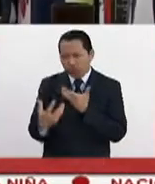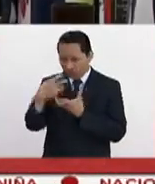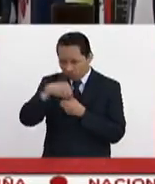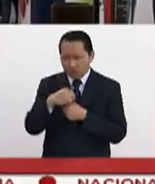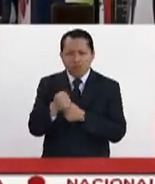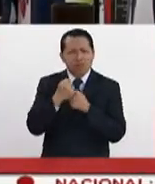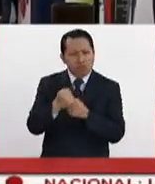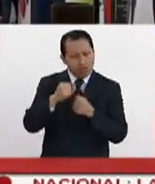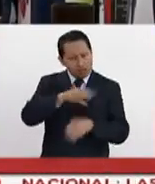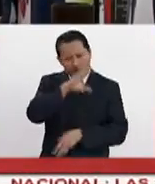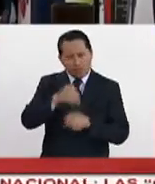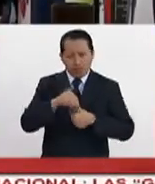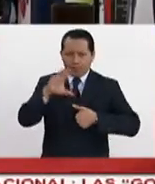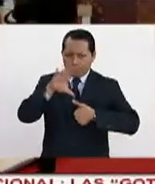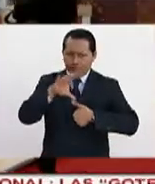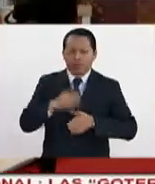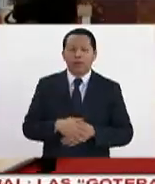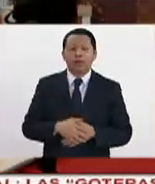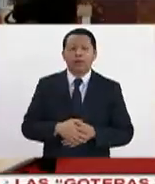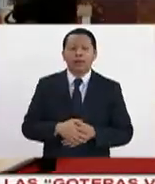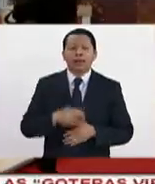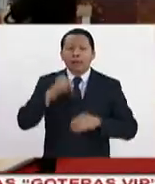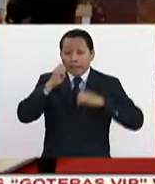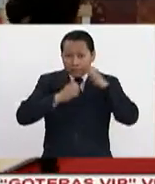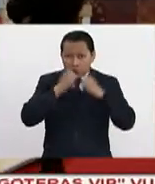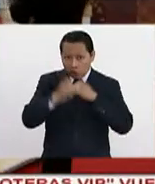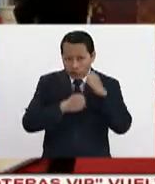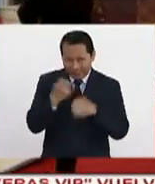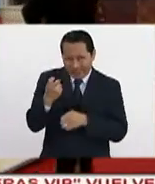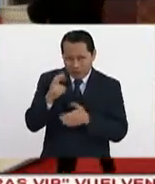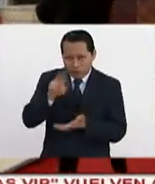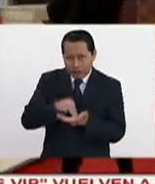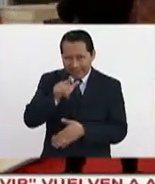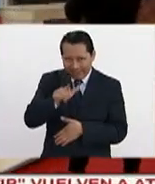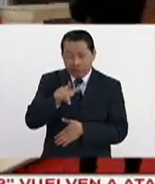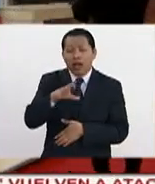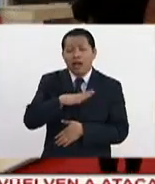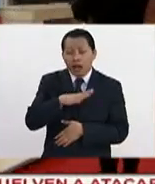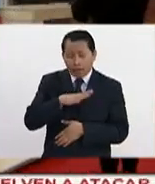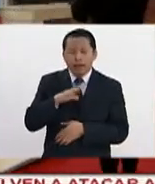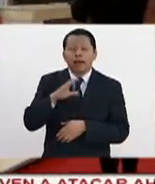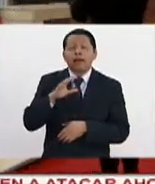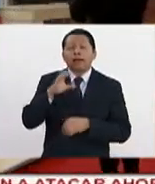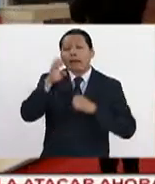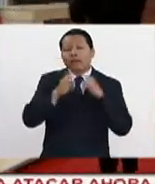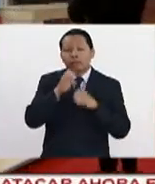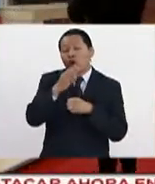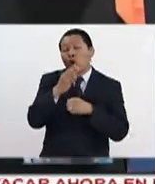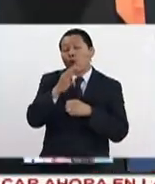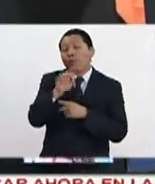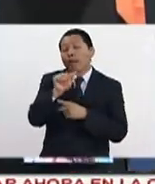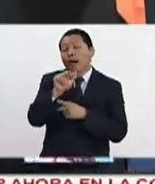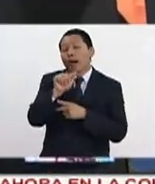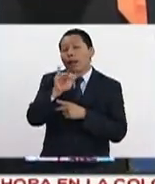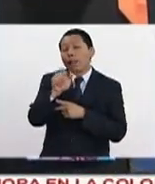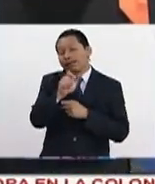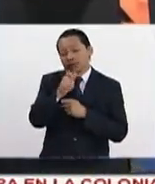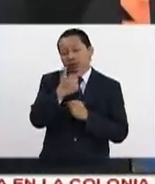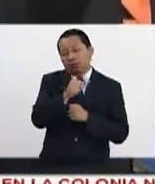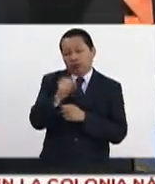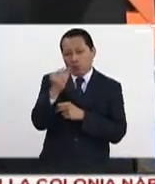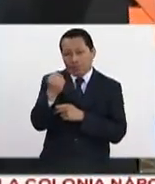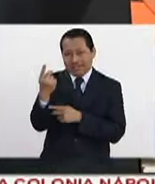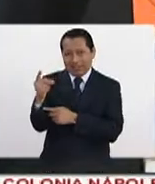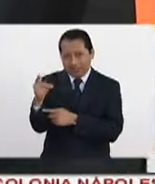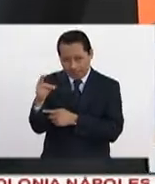La Expo México Alimentaria Food Show 2017 se celebra en la Expo Banamex del 7 al 9 de diciembre.